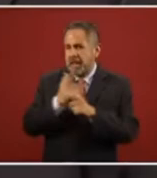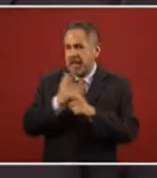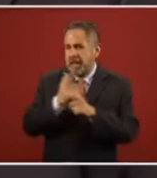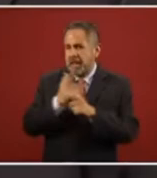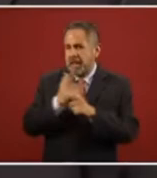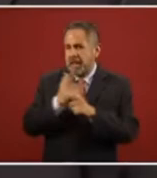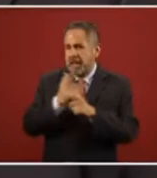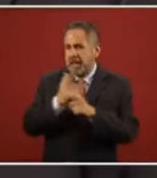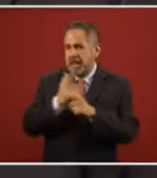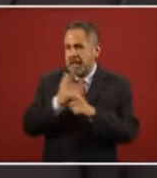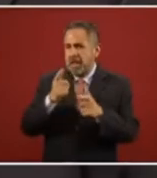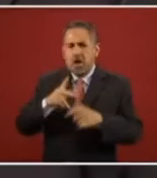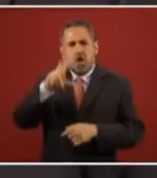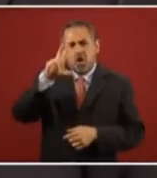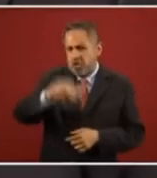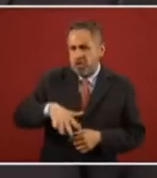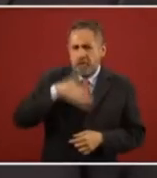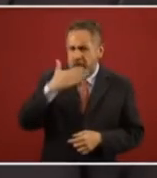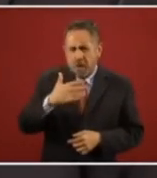efe